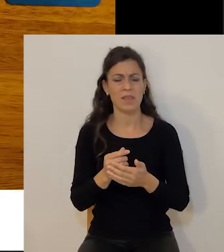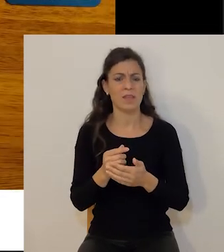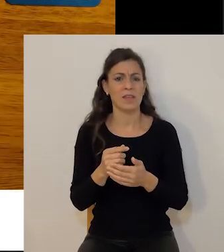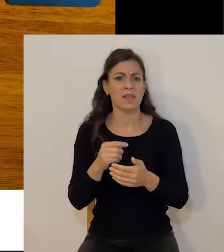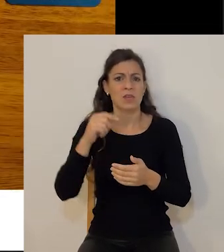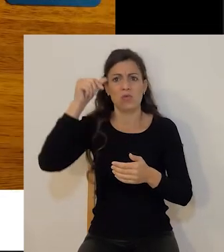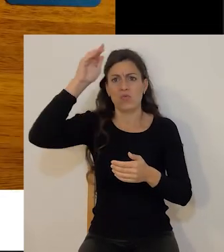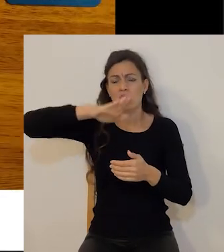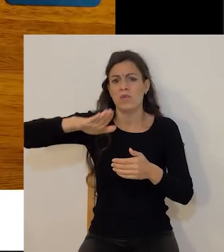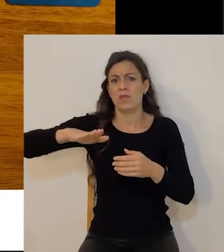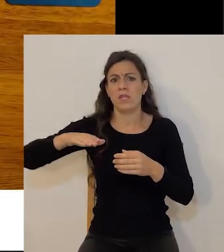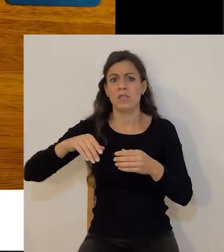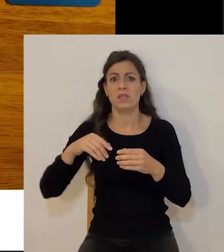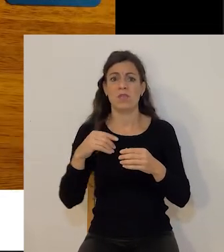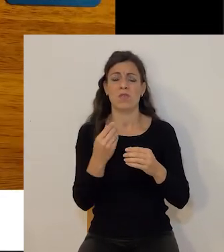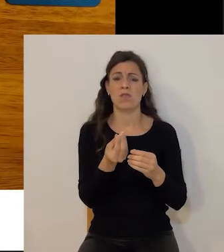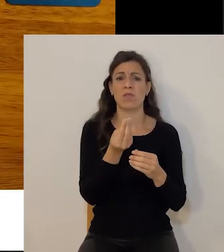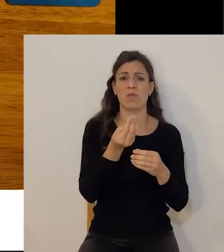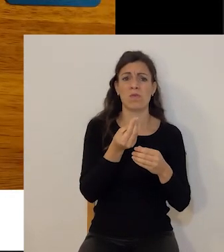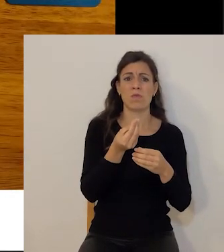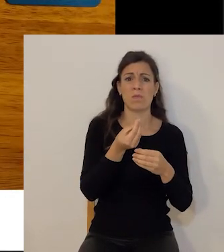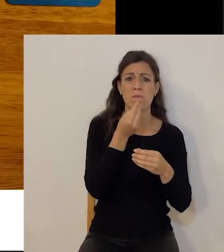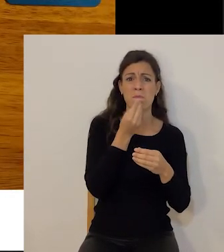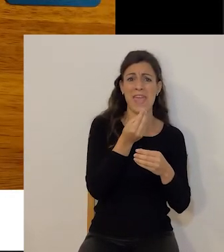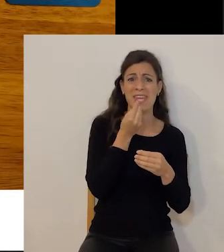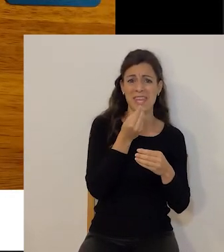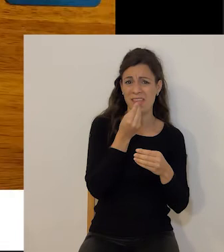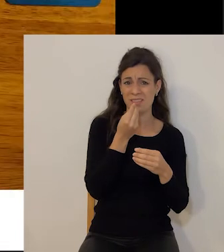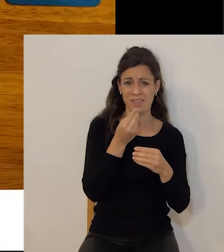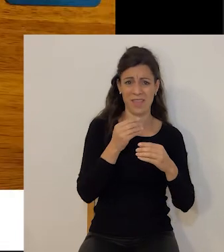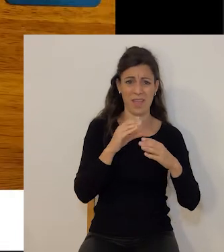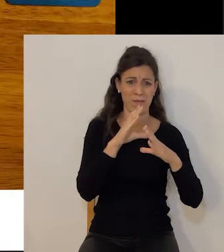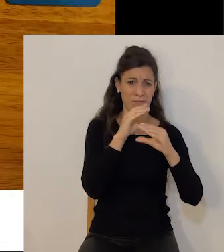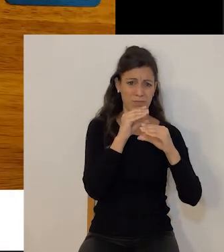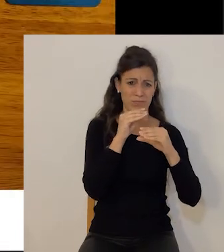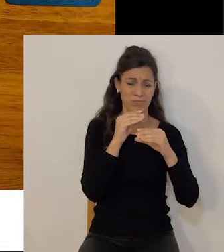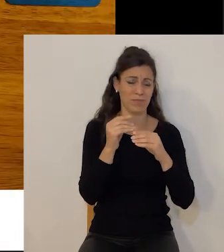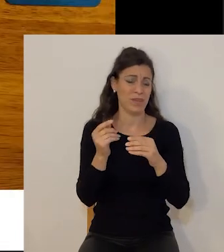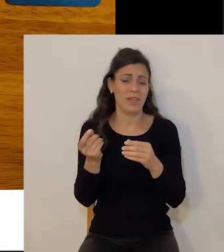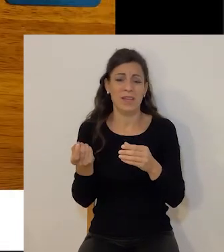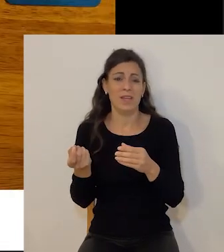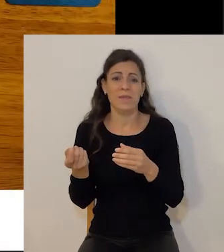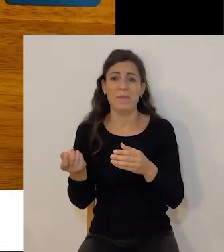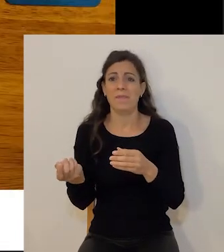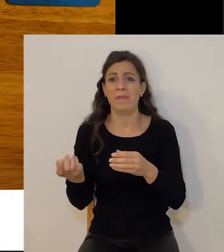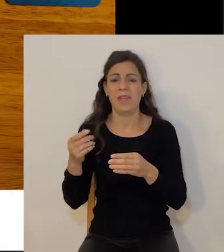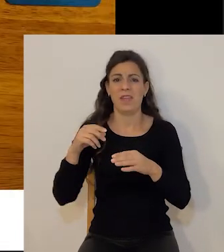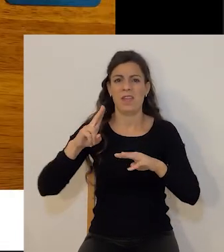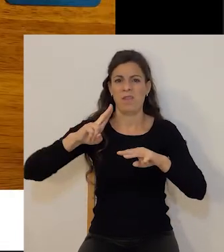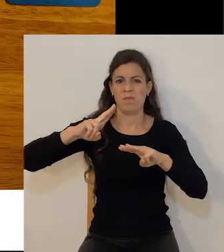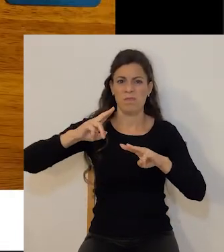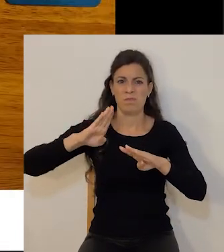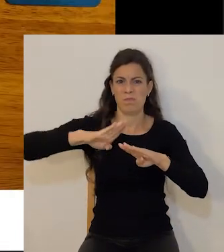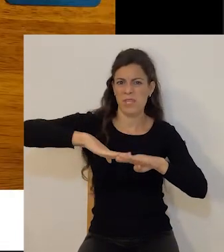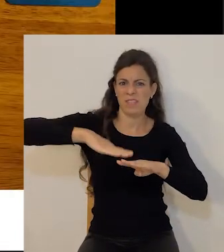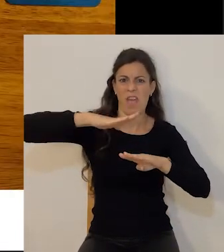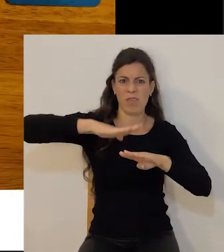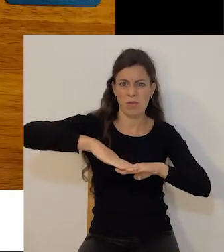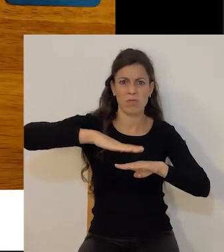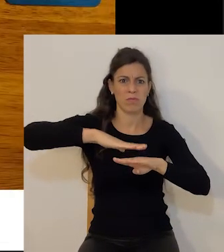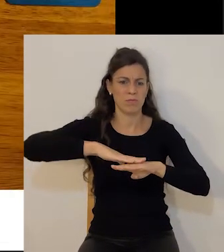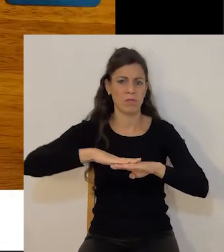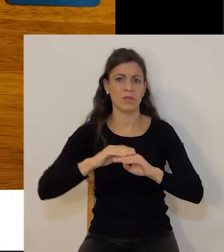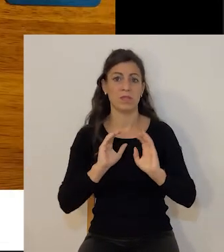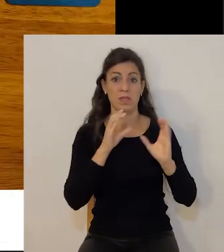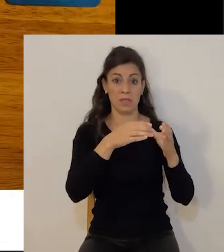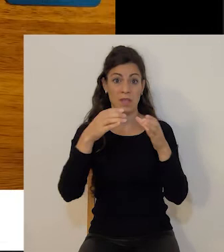ha pisoteado mi merienda y se ha reído de mí. ¿Cómo se siente ese niño? Y fijaros, cada grupo de niños, cada 3 niños